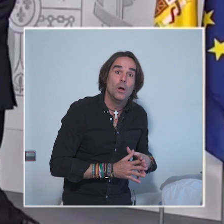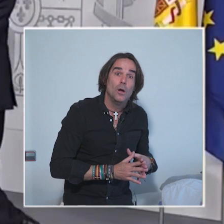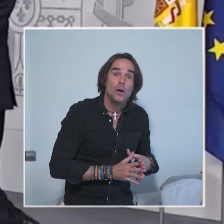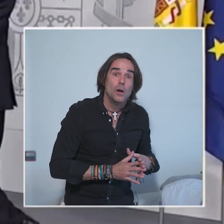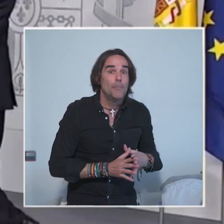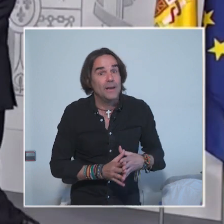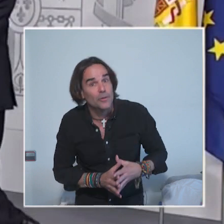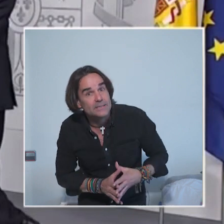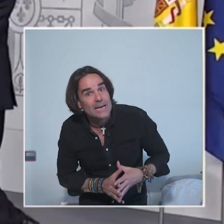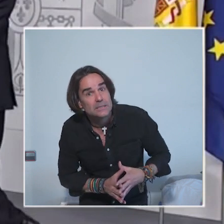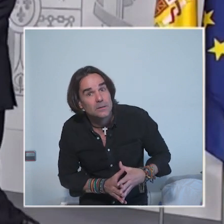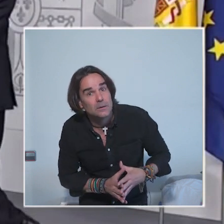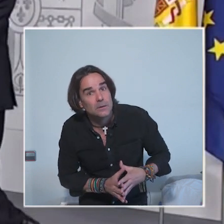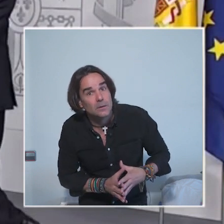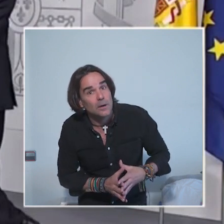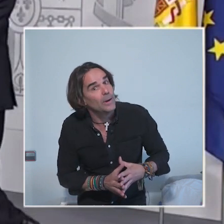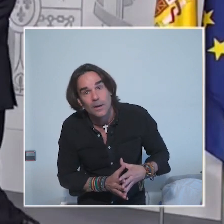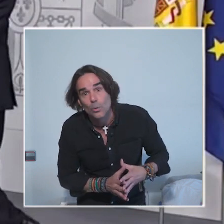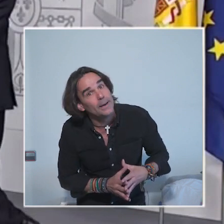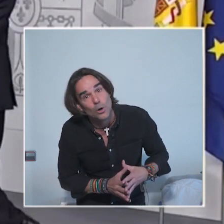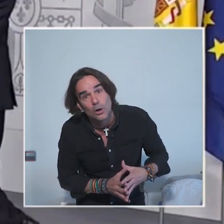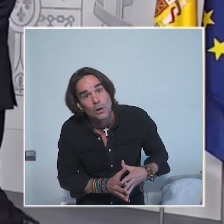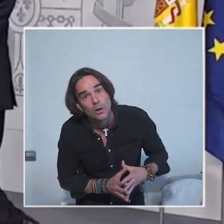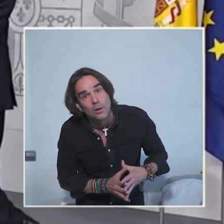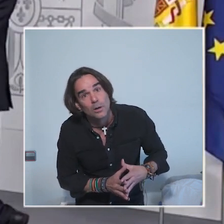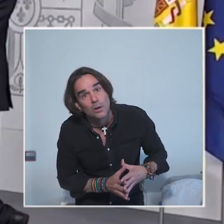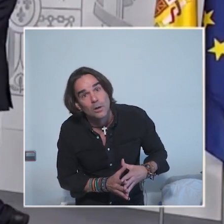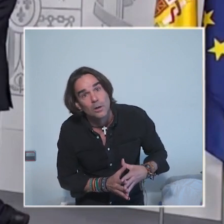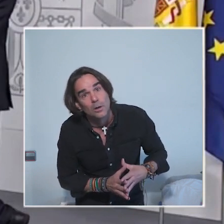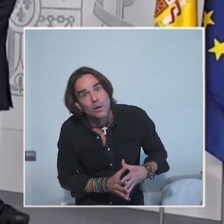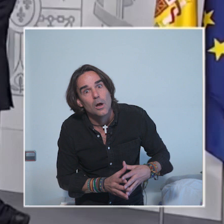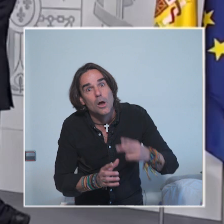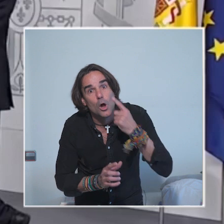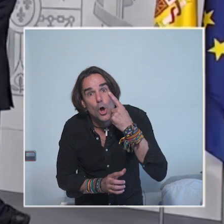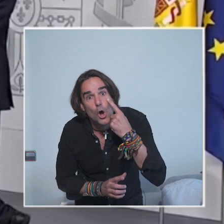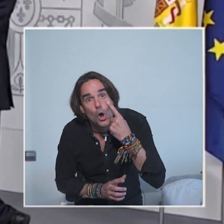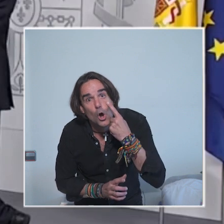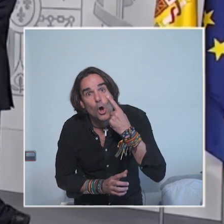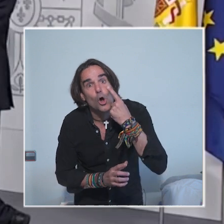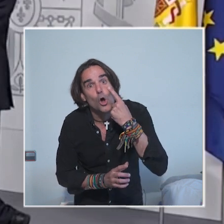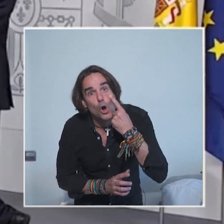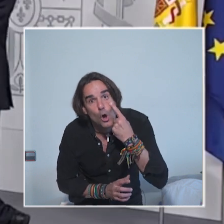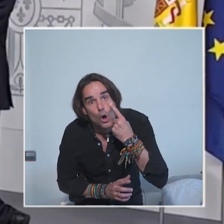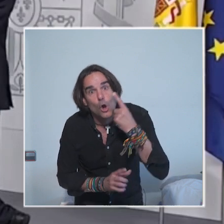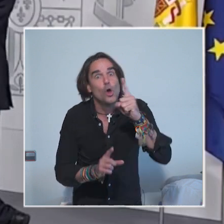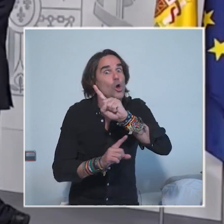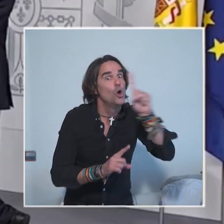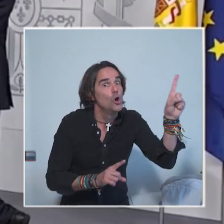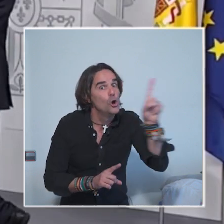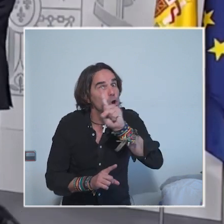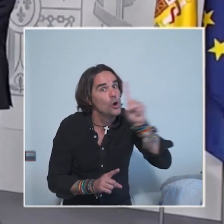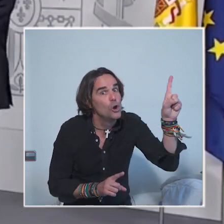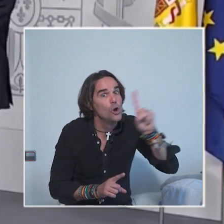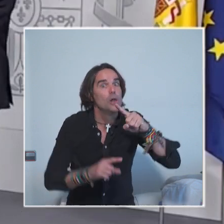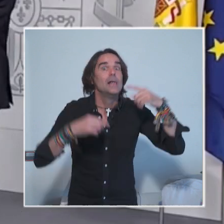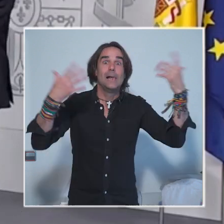año. Periodistas. No hay ningún rigor. Y observo, y lo vuelvo a explicar, que no comprenden lo que ha